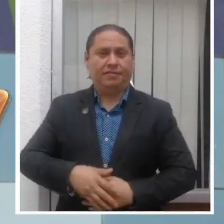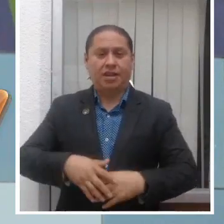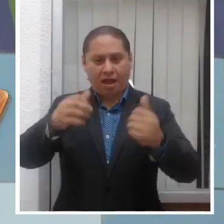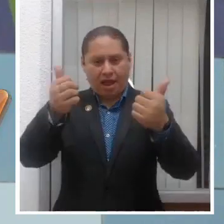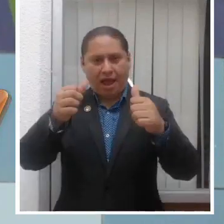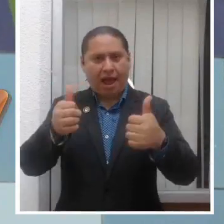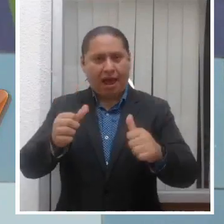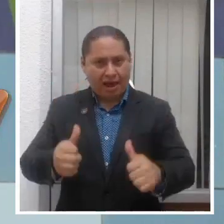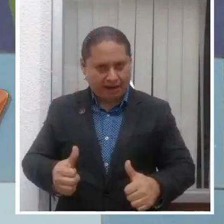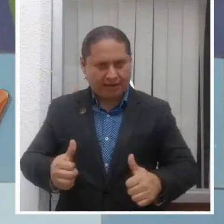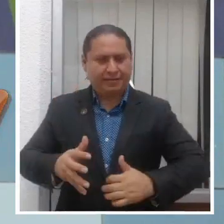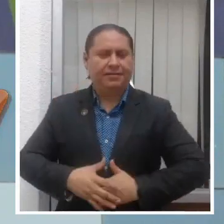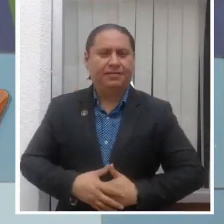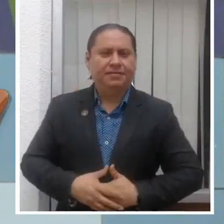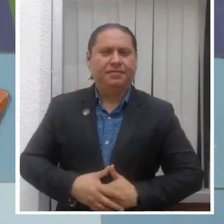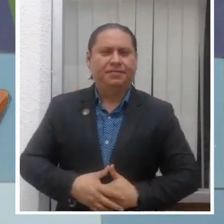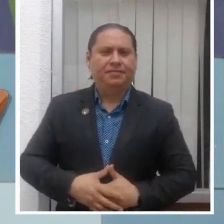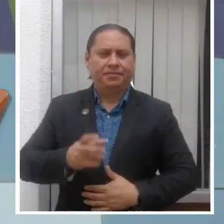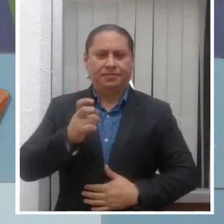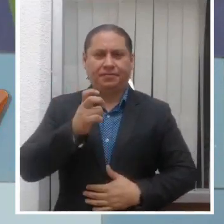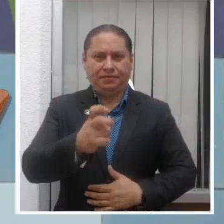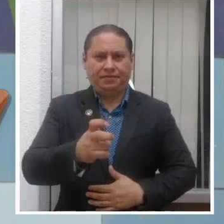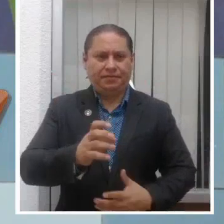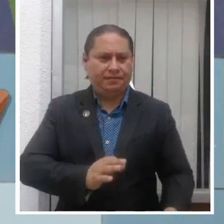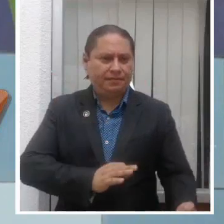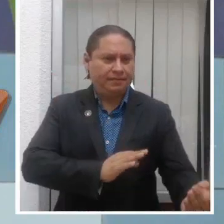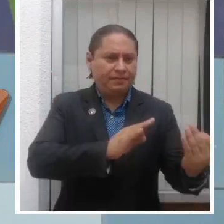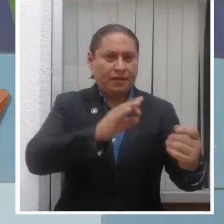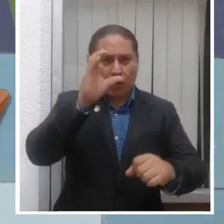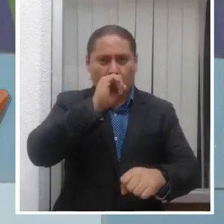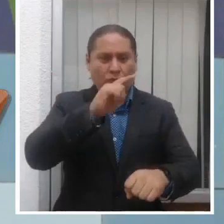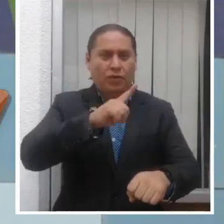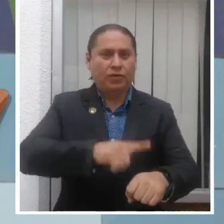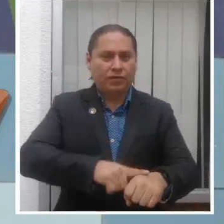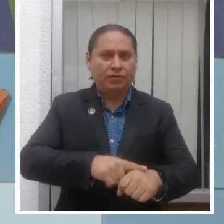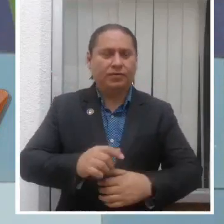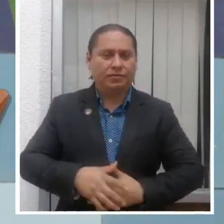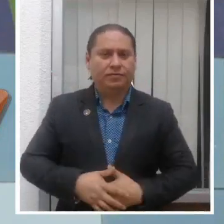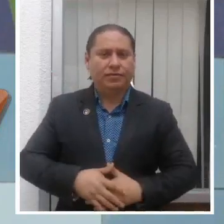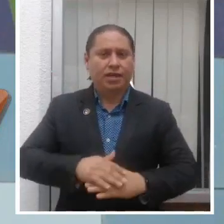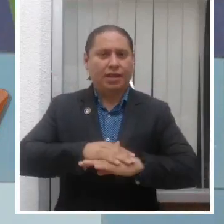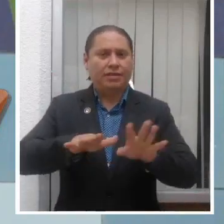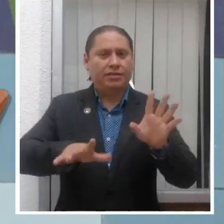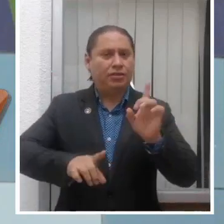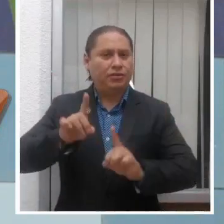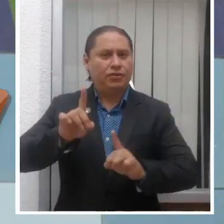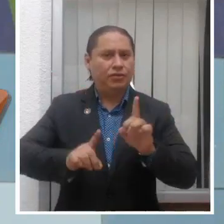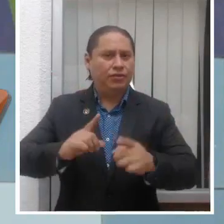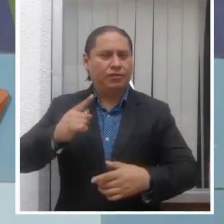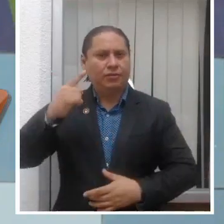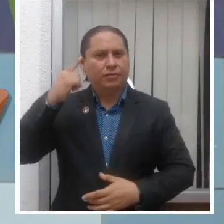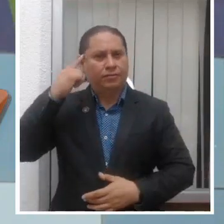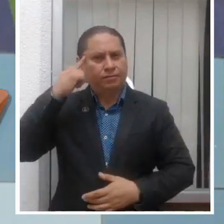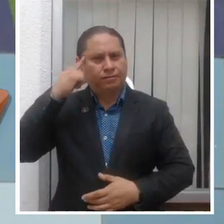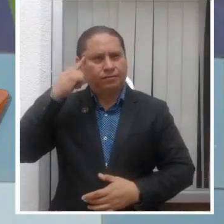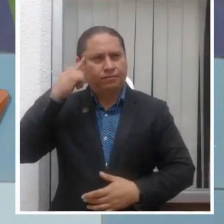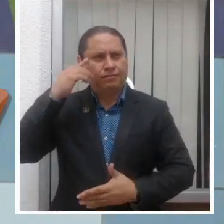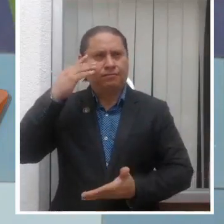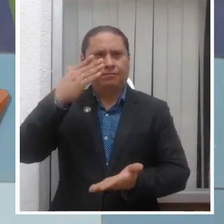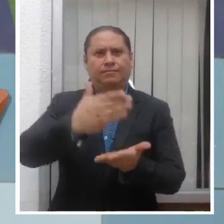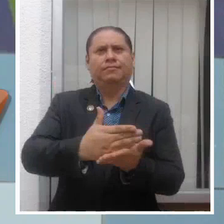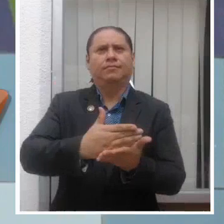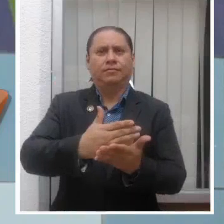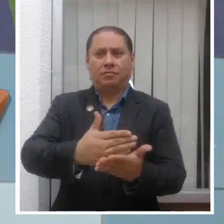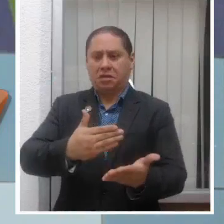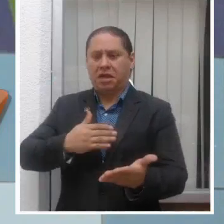artes escénicas, ese acercamiento a la cultura, sin duda, marcó un antes y un